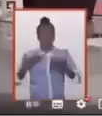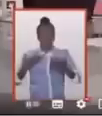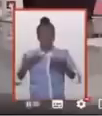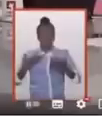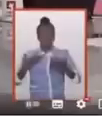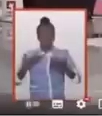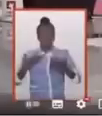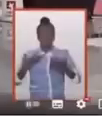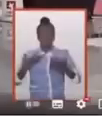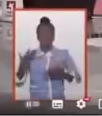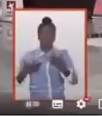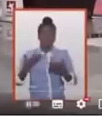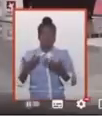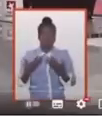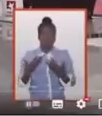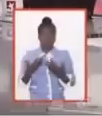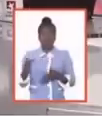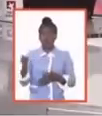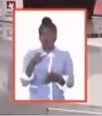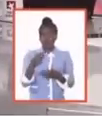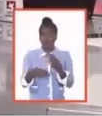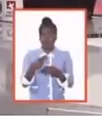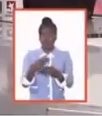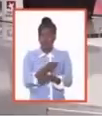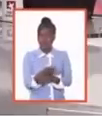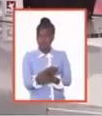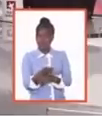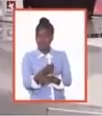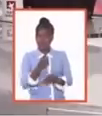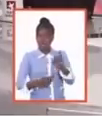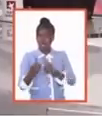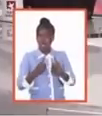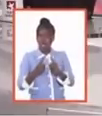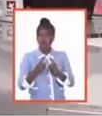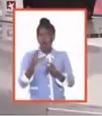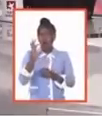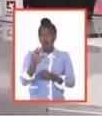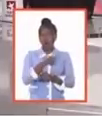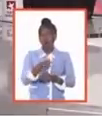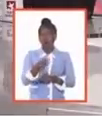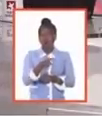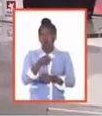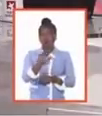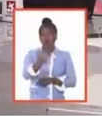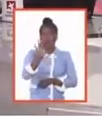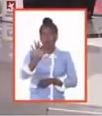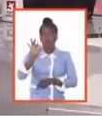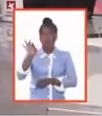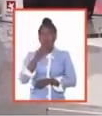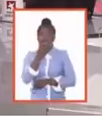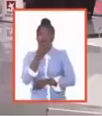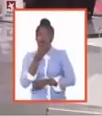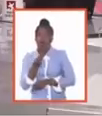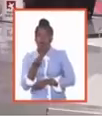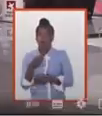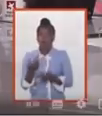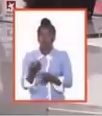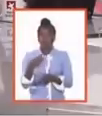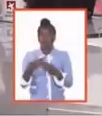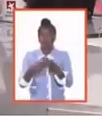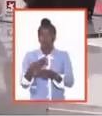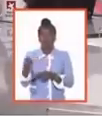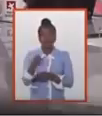esto. Sobre todo a las mujeres más jóvenes. ¿Qué están haciendo en estos días en la